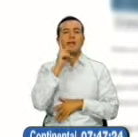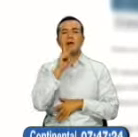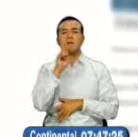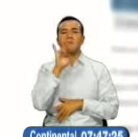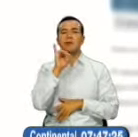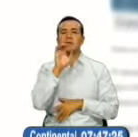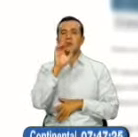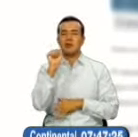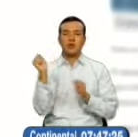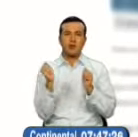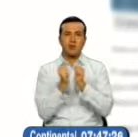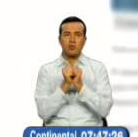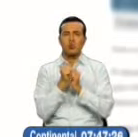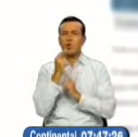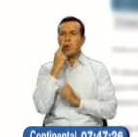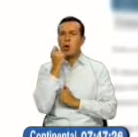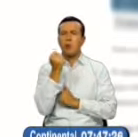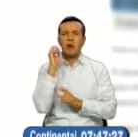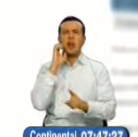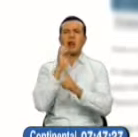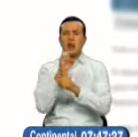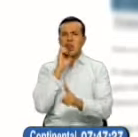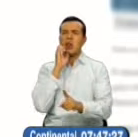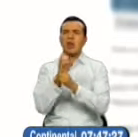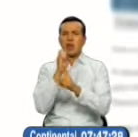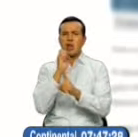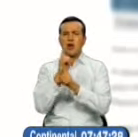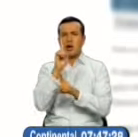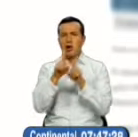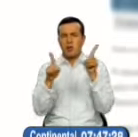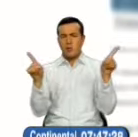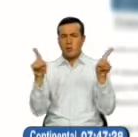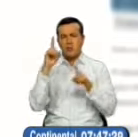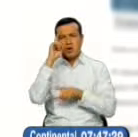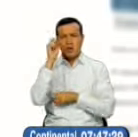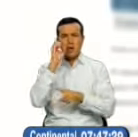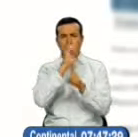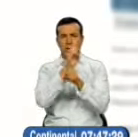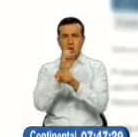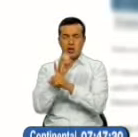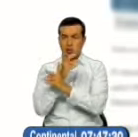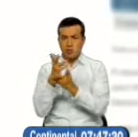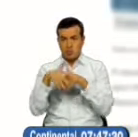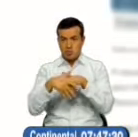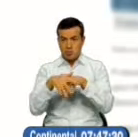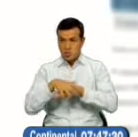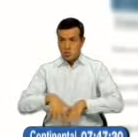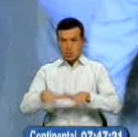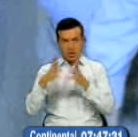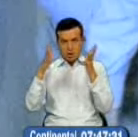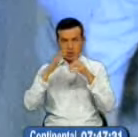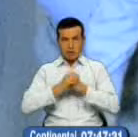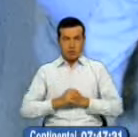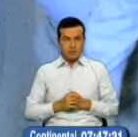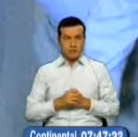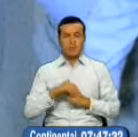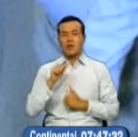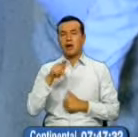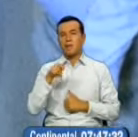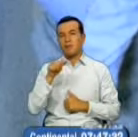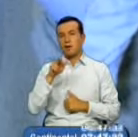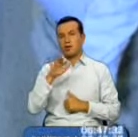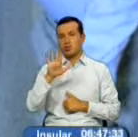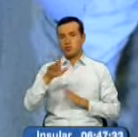Bustamante, acompañada de un señor que criticaba la postura de ciertos allegados a Lasso de no estar en las calles en las protestas. Aparicio Caicedo